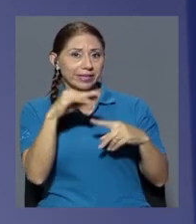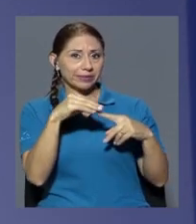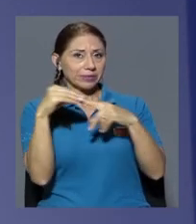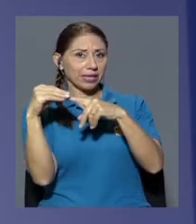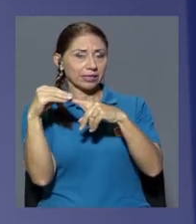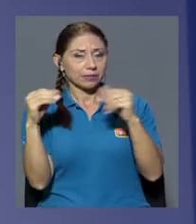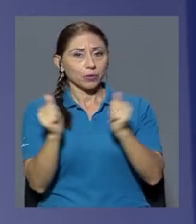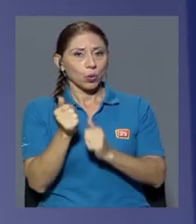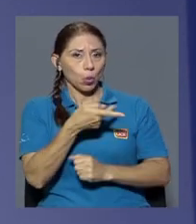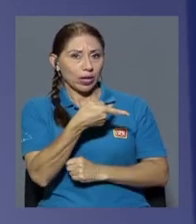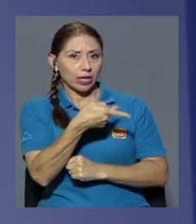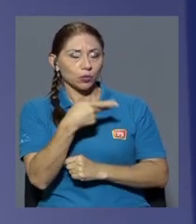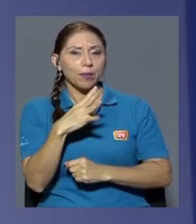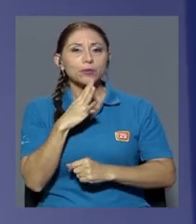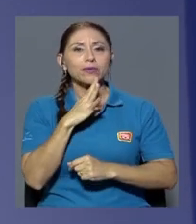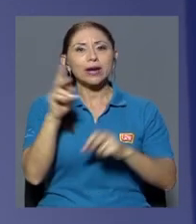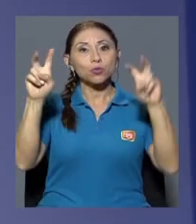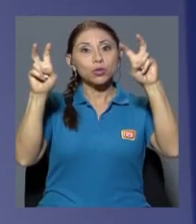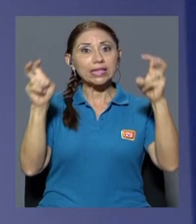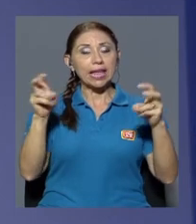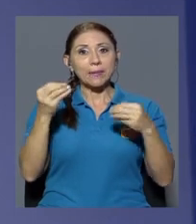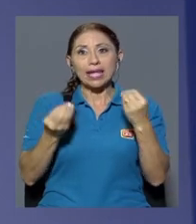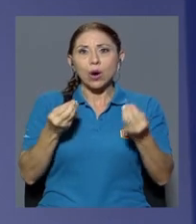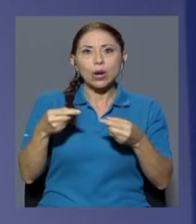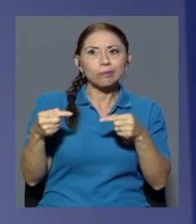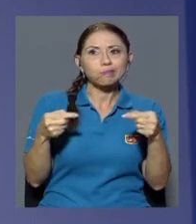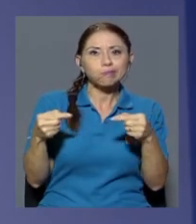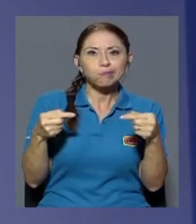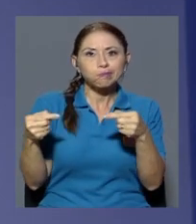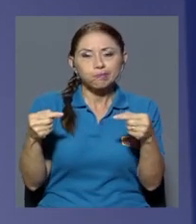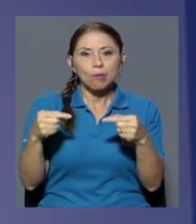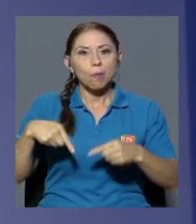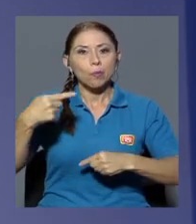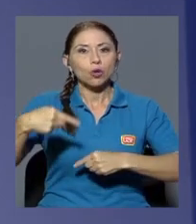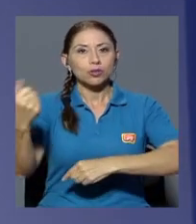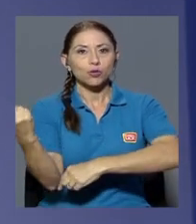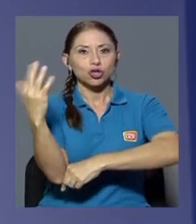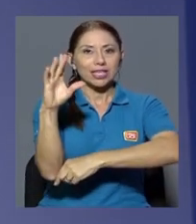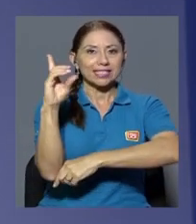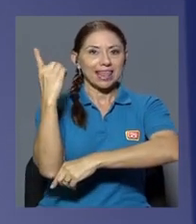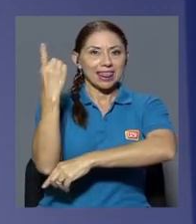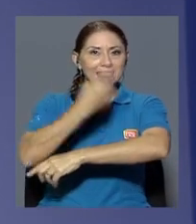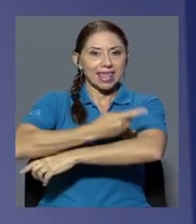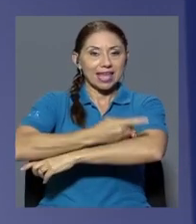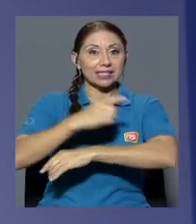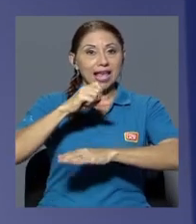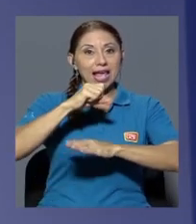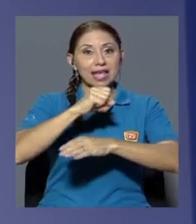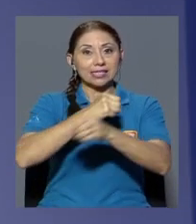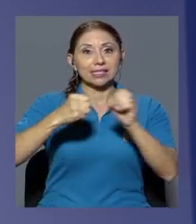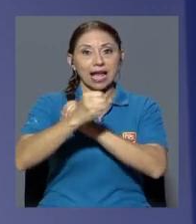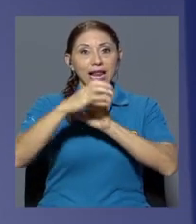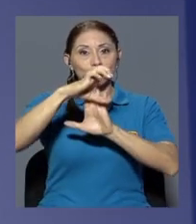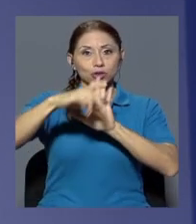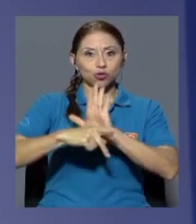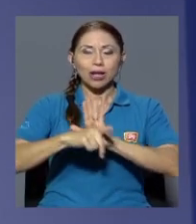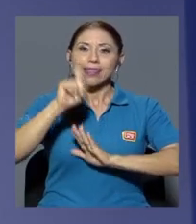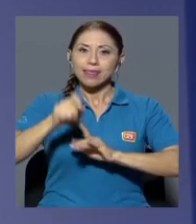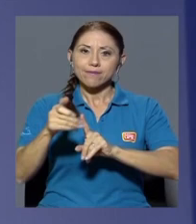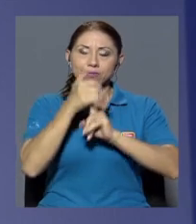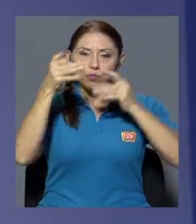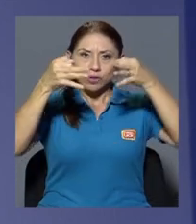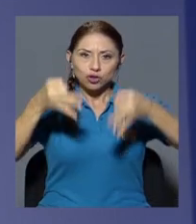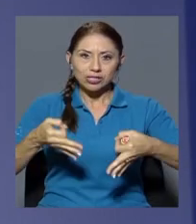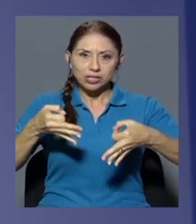con los que vamos a hablar sobre un tema controversial y que en los próximos quince días la salida constitucional tendrá que tomar una decisión sobre